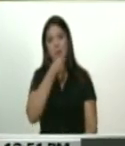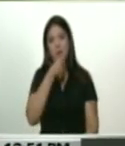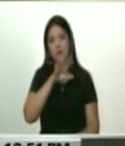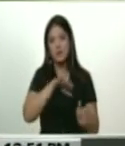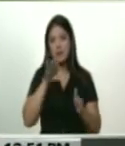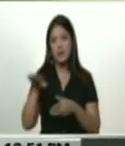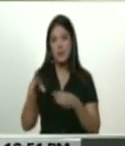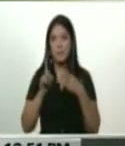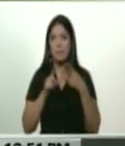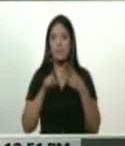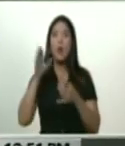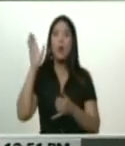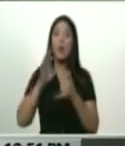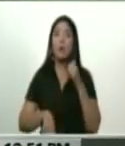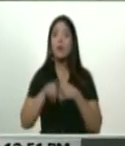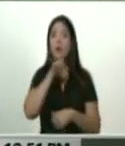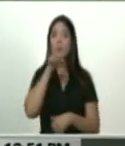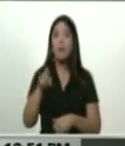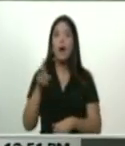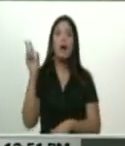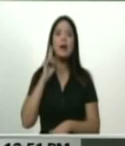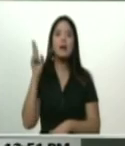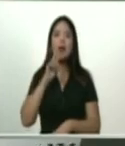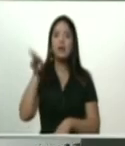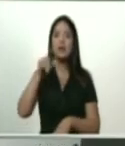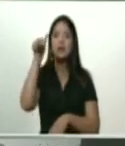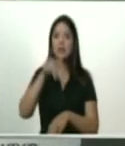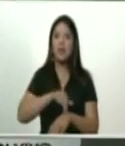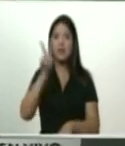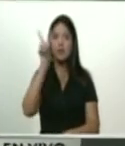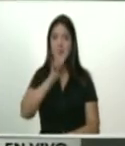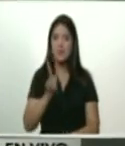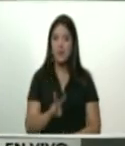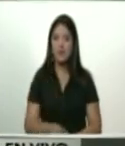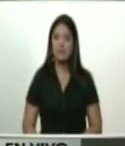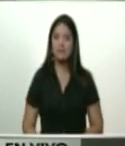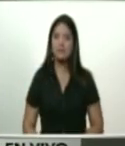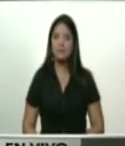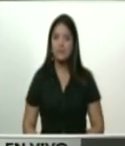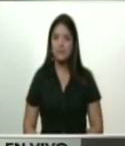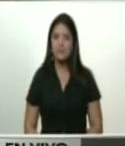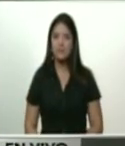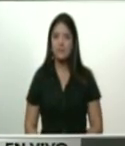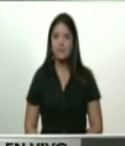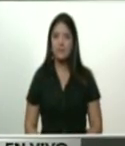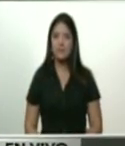pregunta. Última pregunta por Radio Nacional de Venezuela, Francis Marpa.